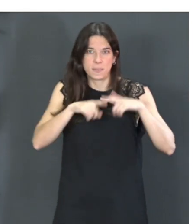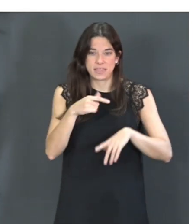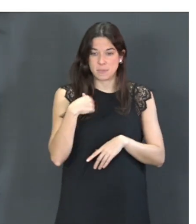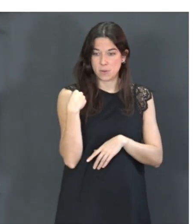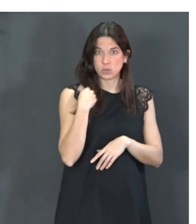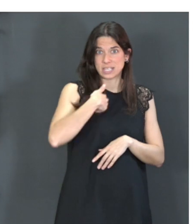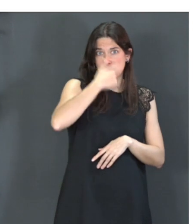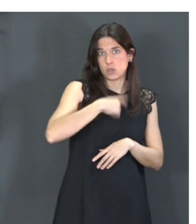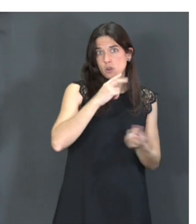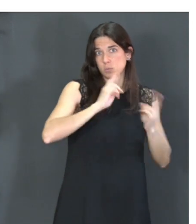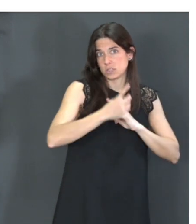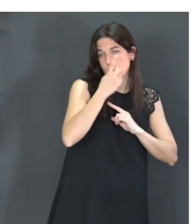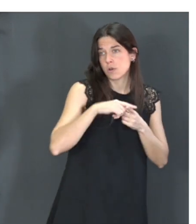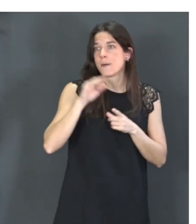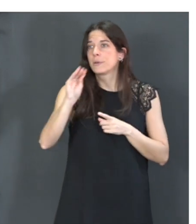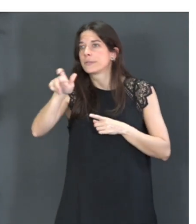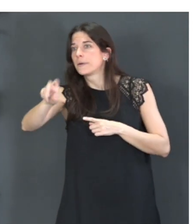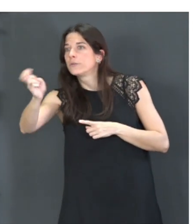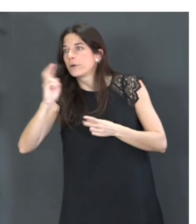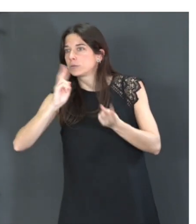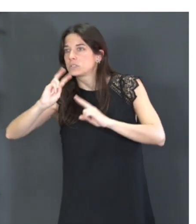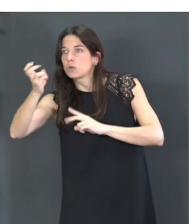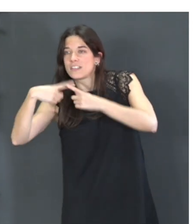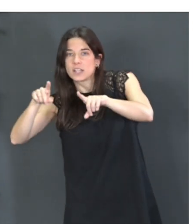diré uno, y si lo preguntas a otros son temas de gustos.